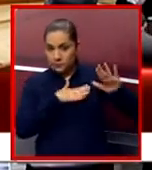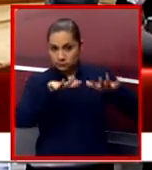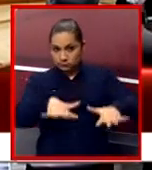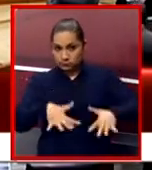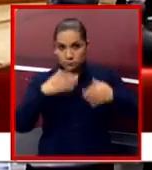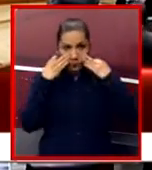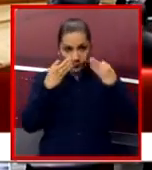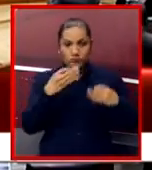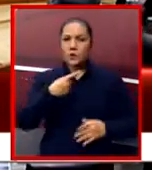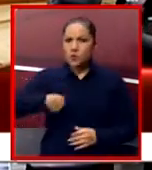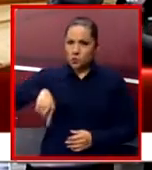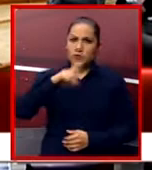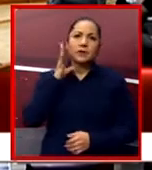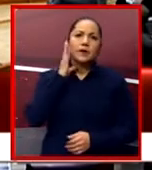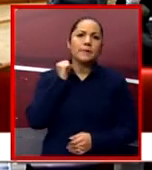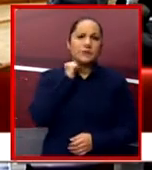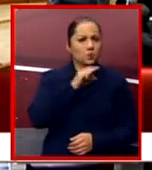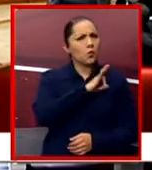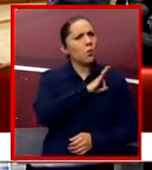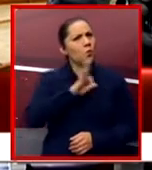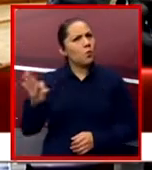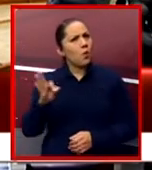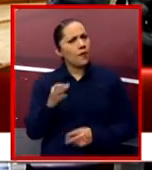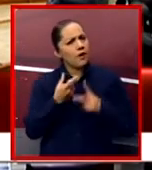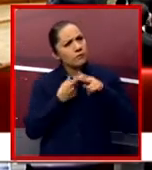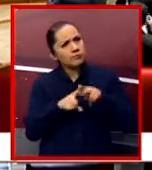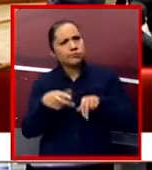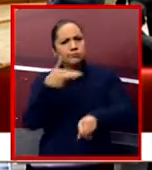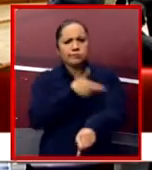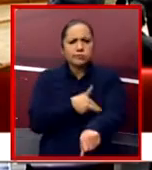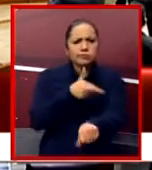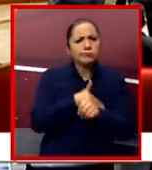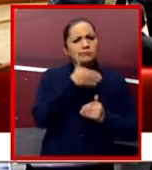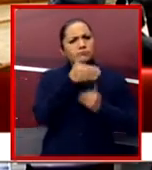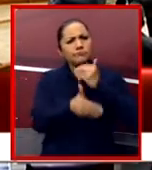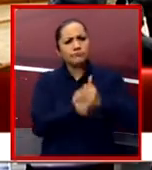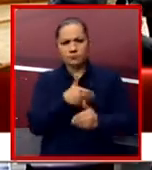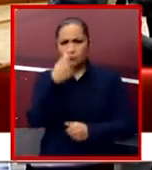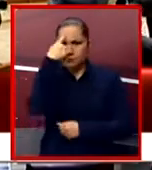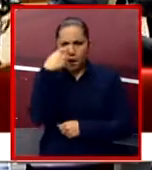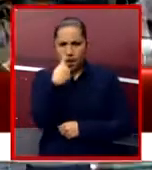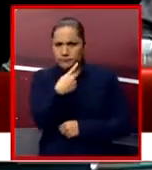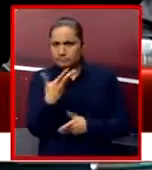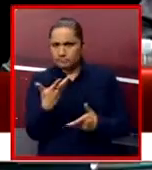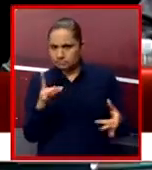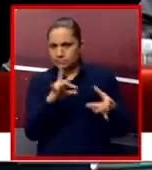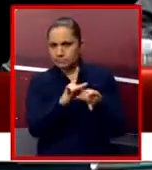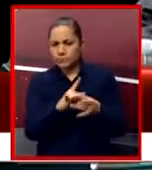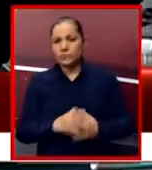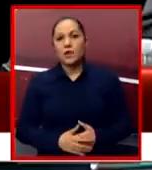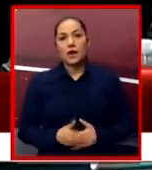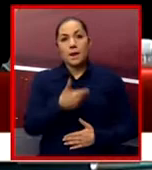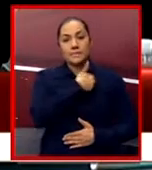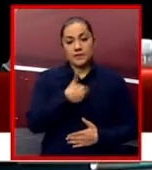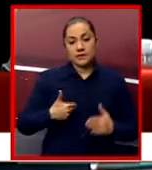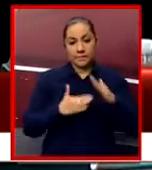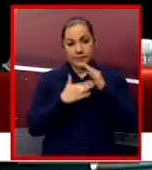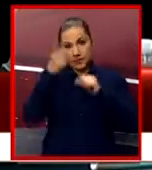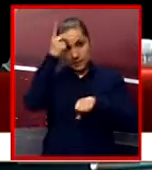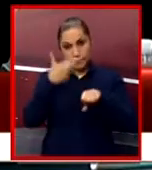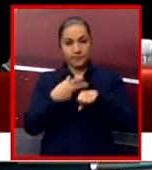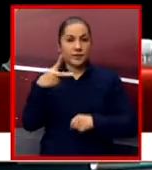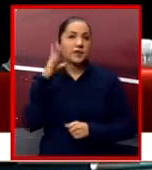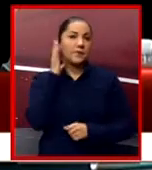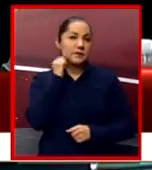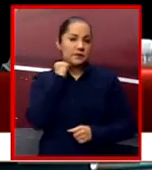de Senadores estará en posibilidad de iniciar los procedimientos a que haya lugar. Bueno, posteriormente el presidente de la mesa directiva del Senado de